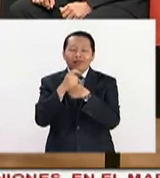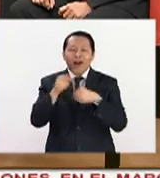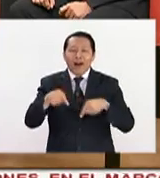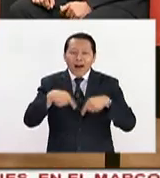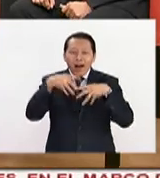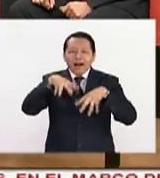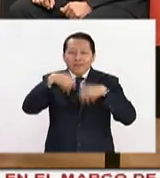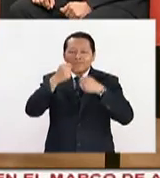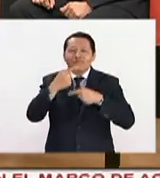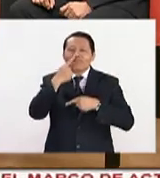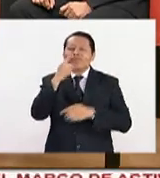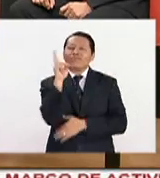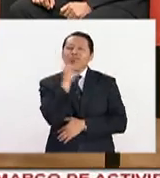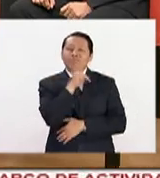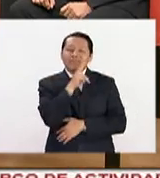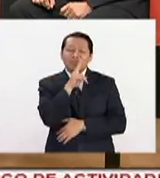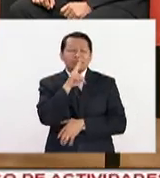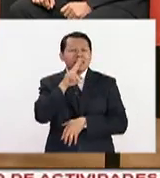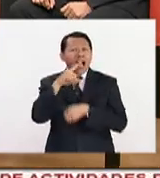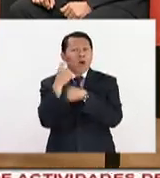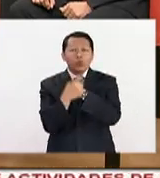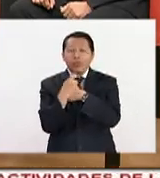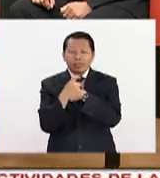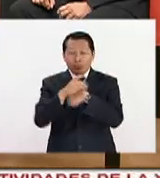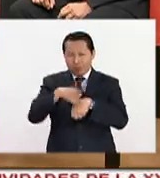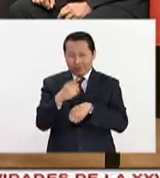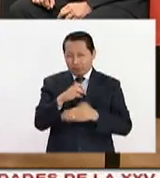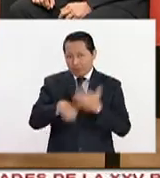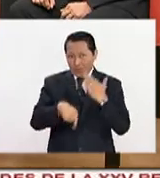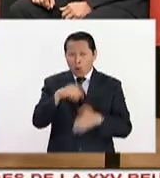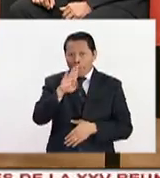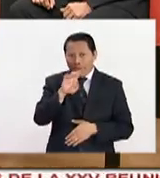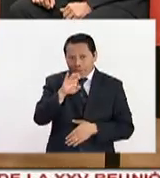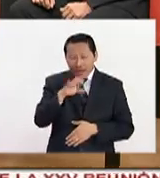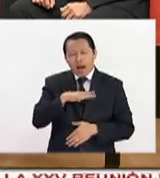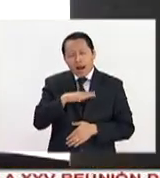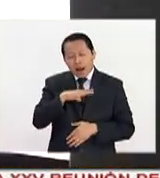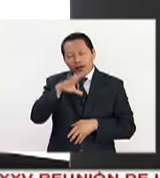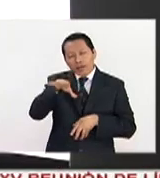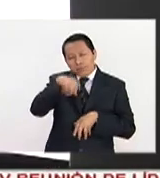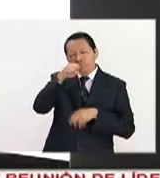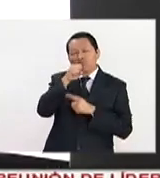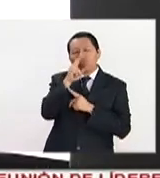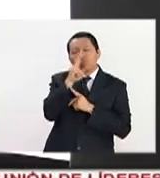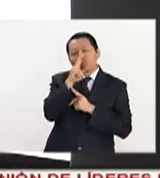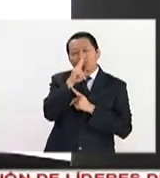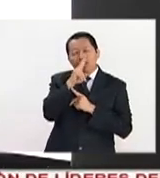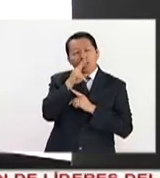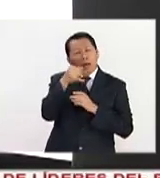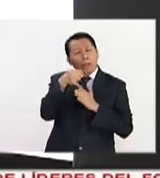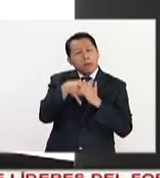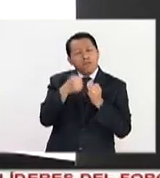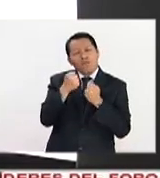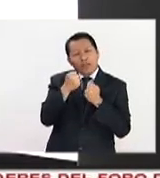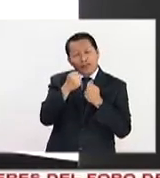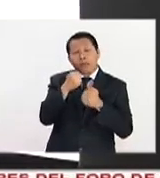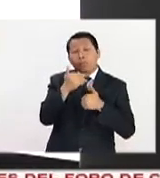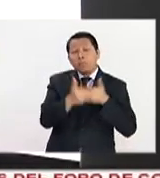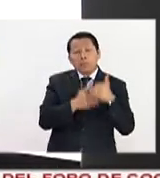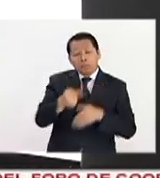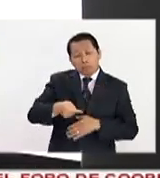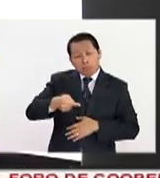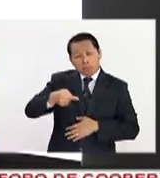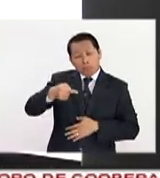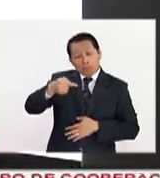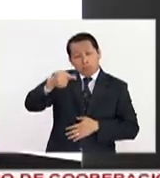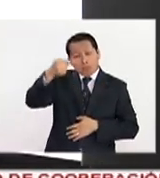que pasa es que cuando eres bebé tu respiración es muy profunda. Conforme pasa la vida, se vuelve corta, superficial, sin